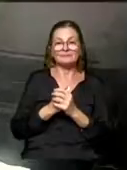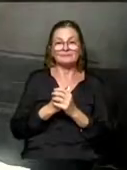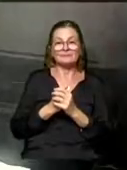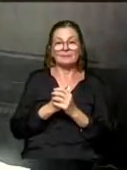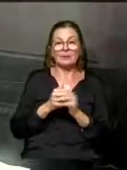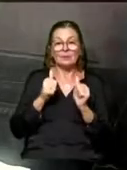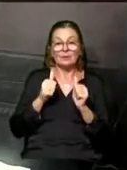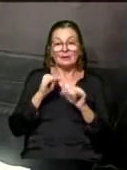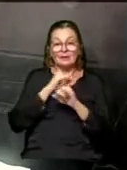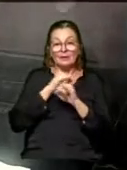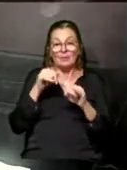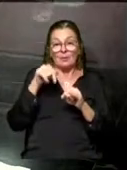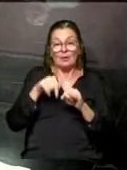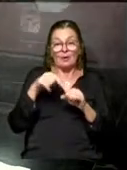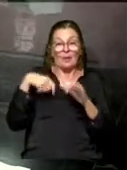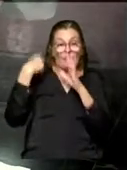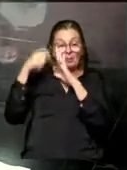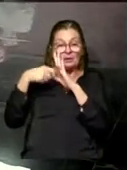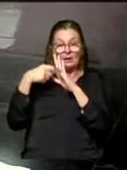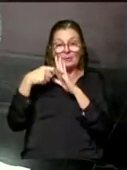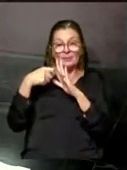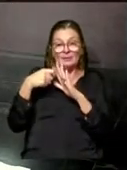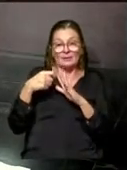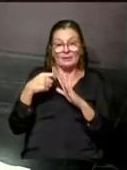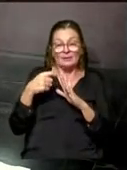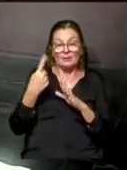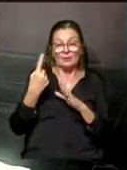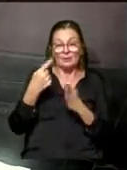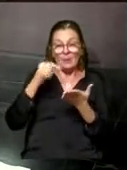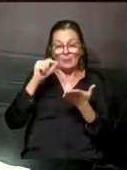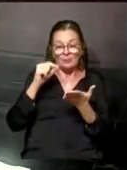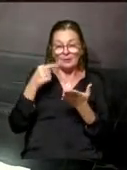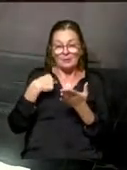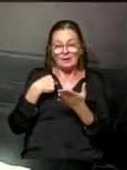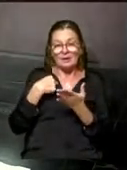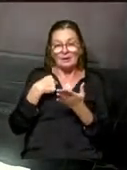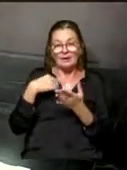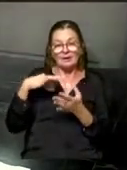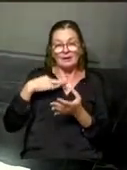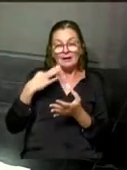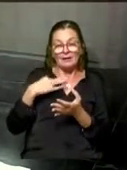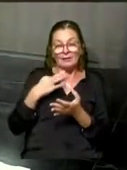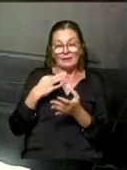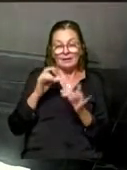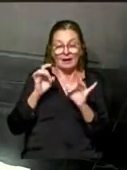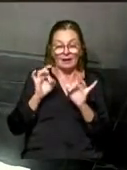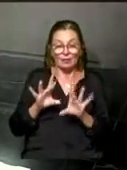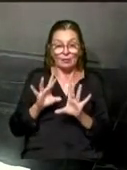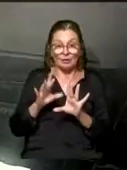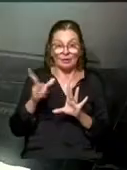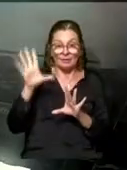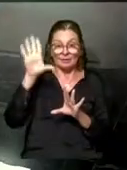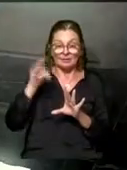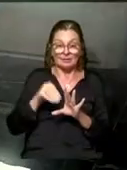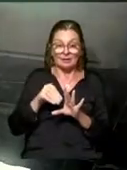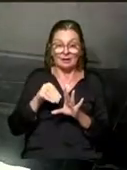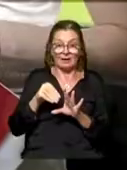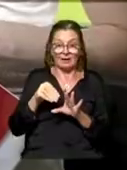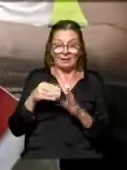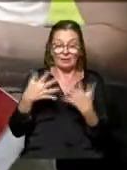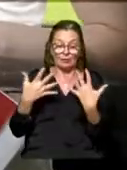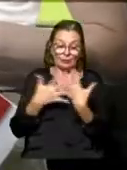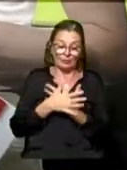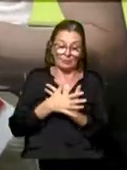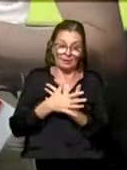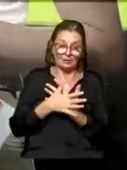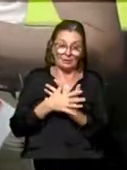bien, cerramos por hoy el programa. Un solo apunte mío, Maite, para cerrar. La vida naturalmente trae aparejado un montón de sufrimiento, viene